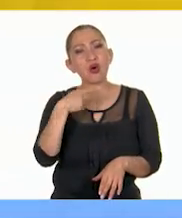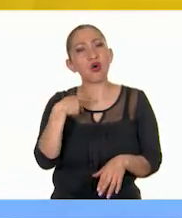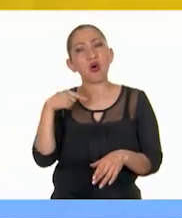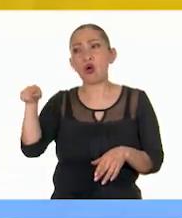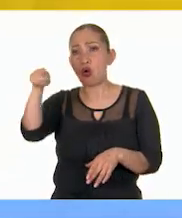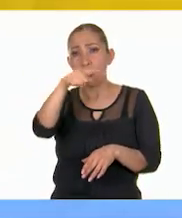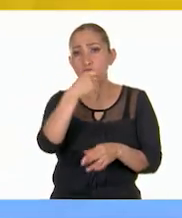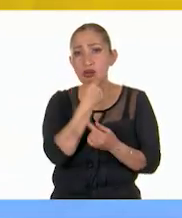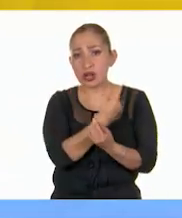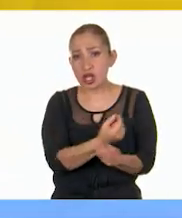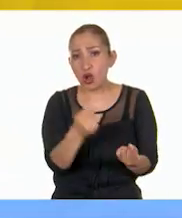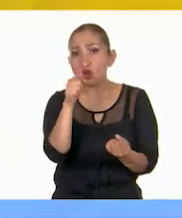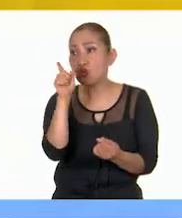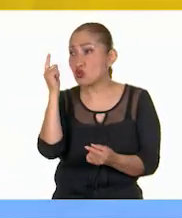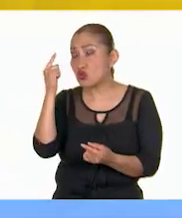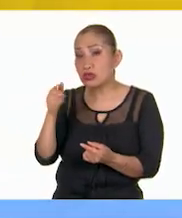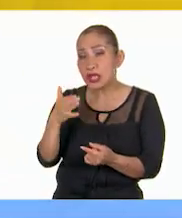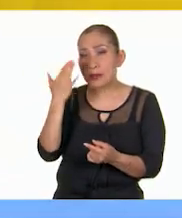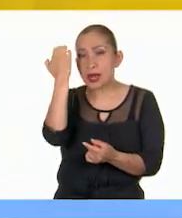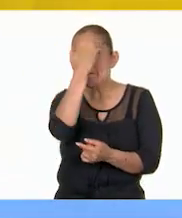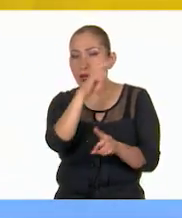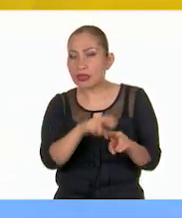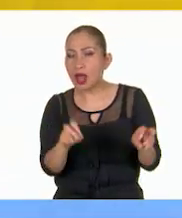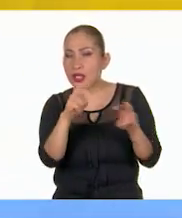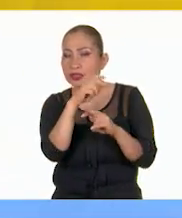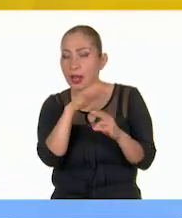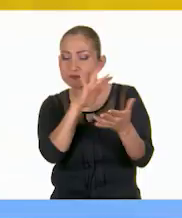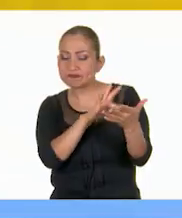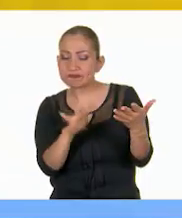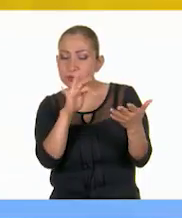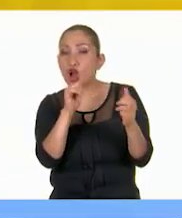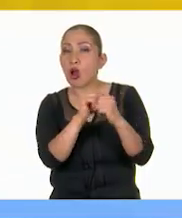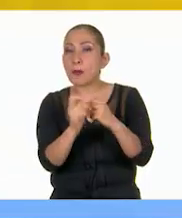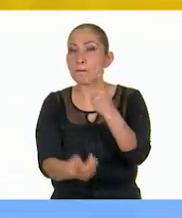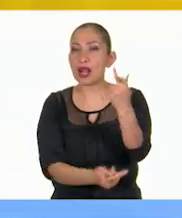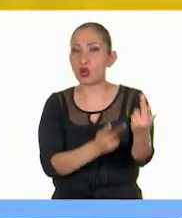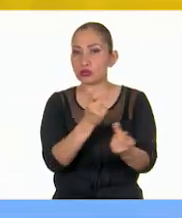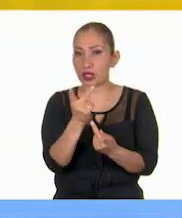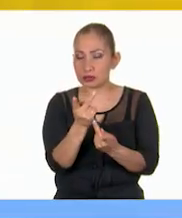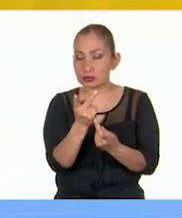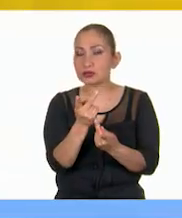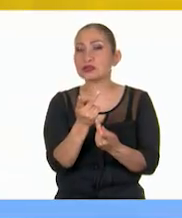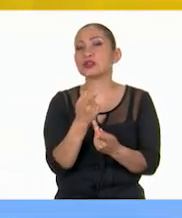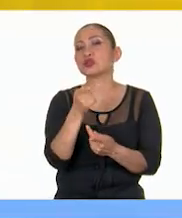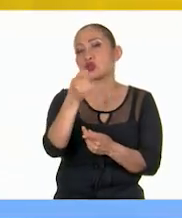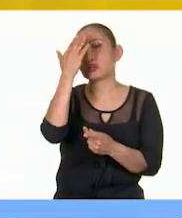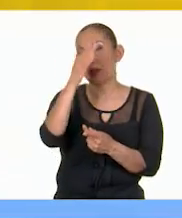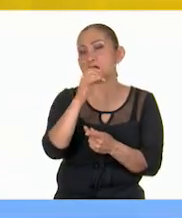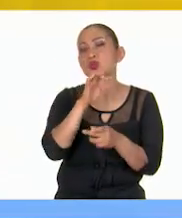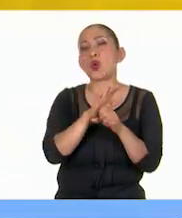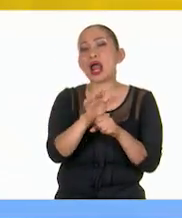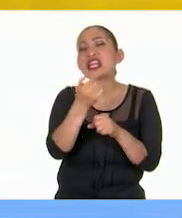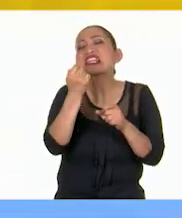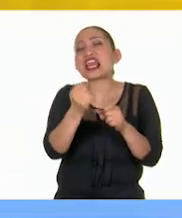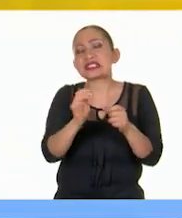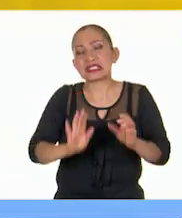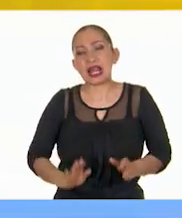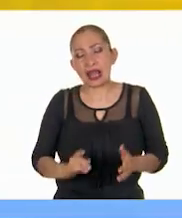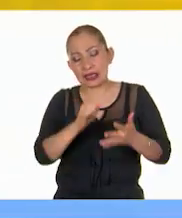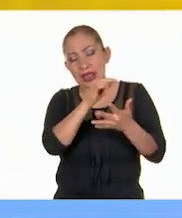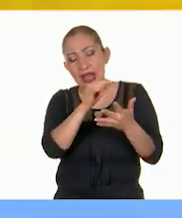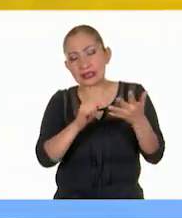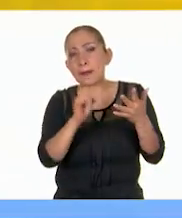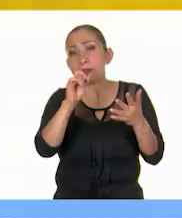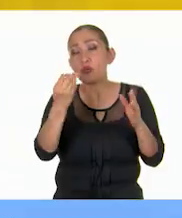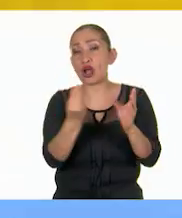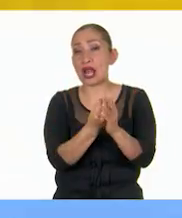las y los niños como tú ya saben analizar textos por medio de preguntas. Además, ya conocen las particularidades fundamentales de